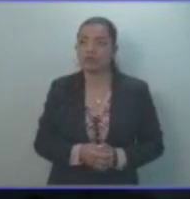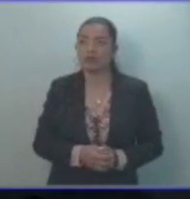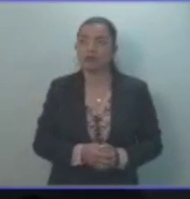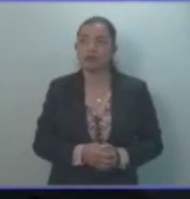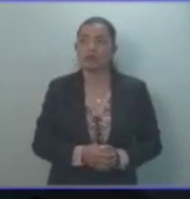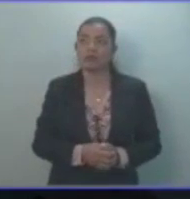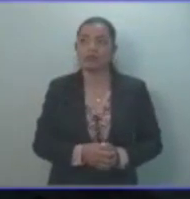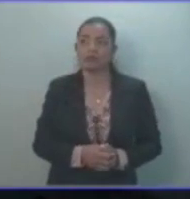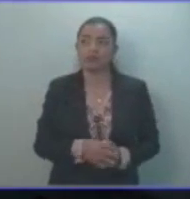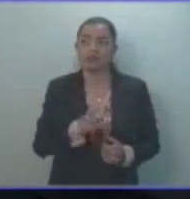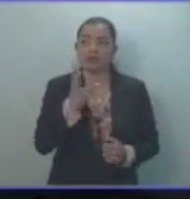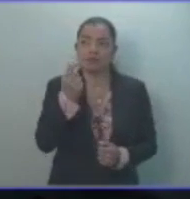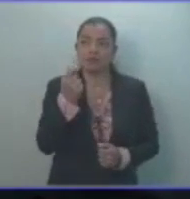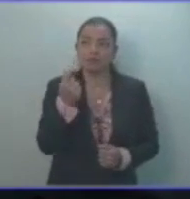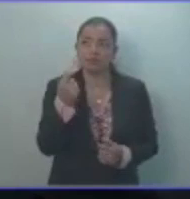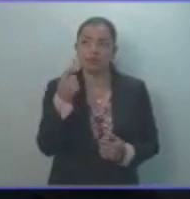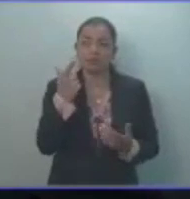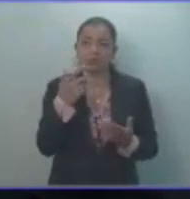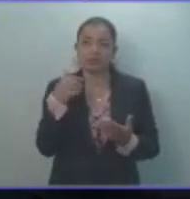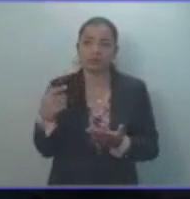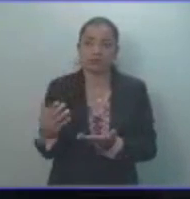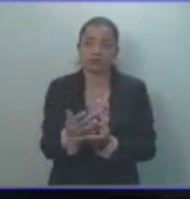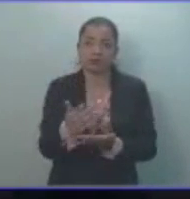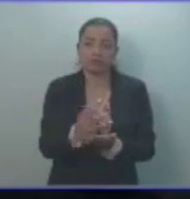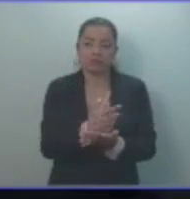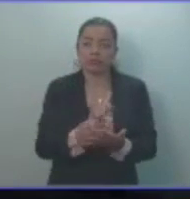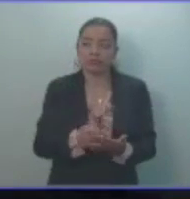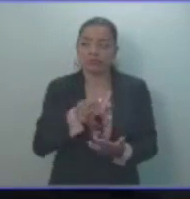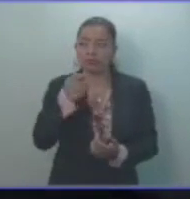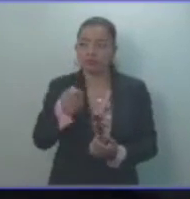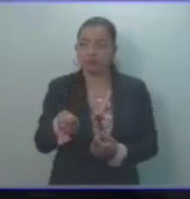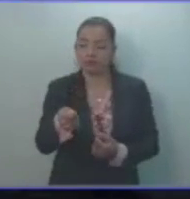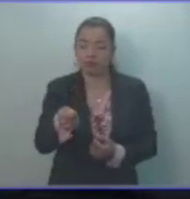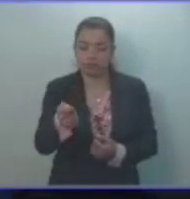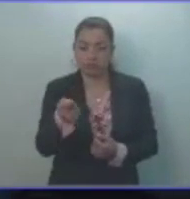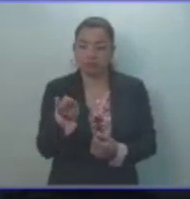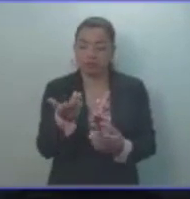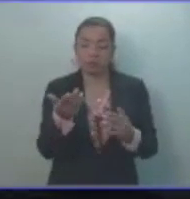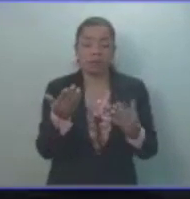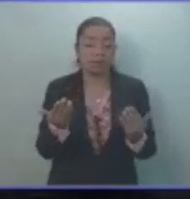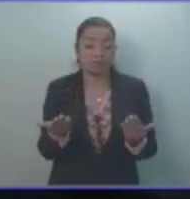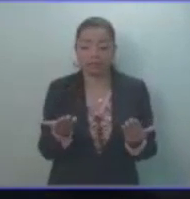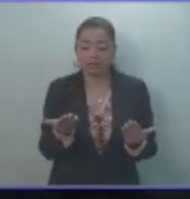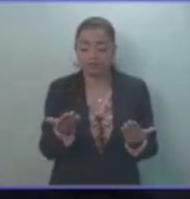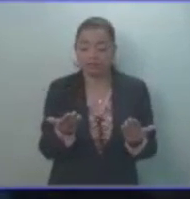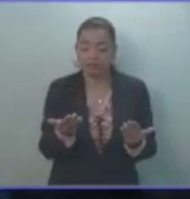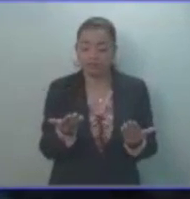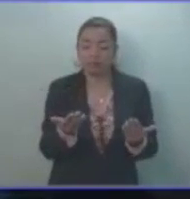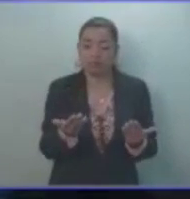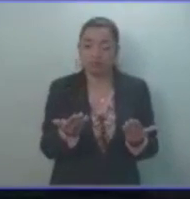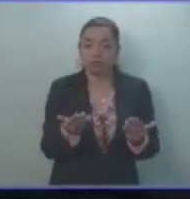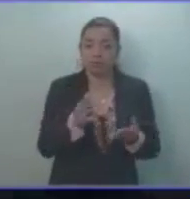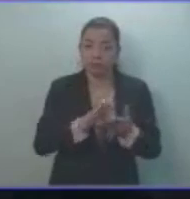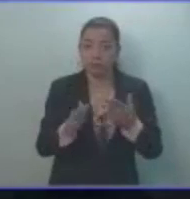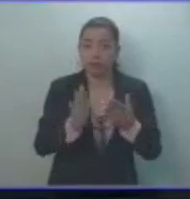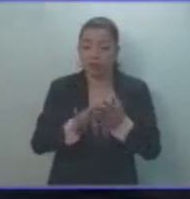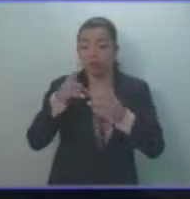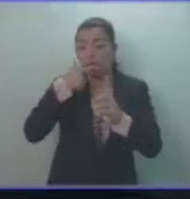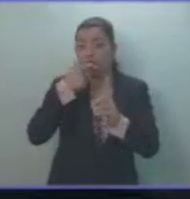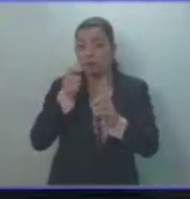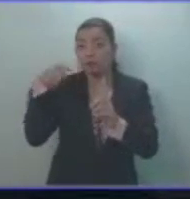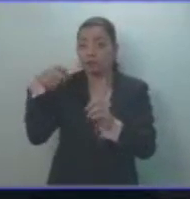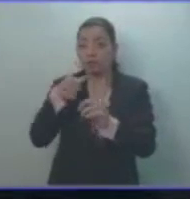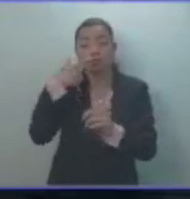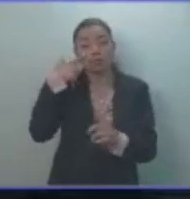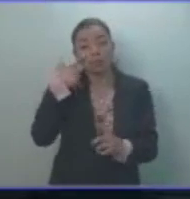cuánto asciende el monto que se va a destinar para el pago de pensiones, por ejemplo,